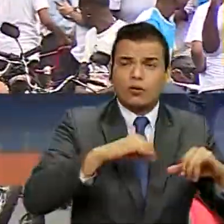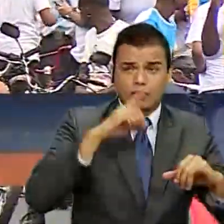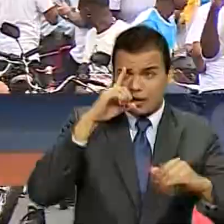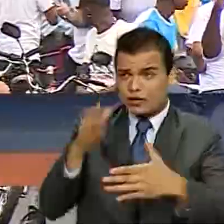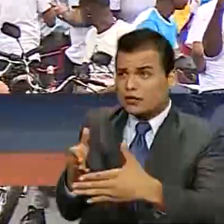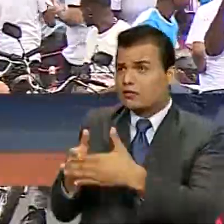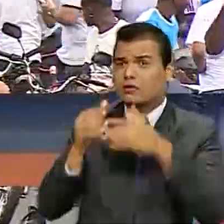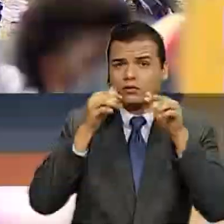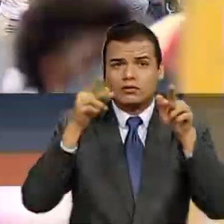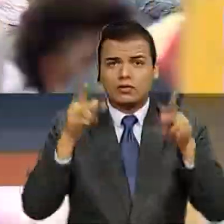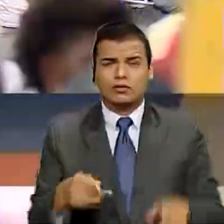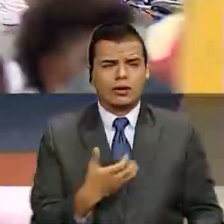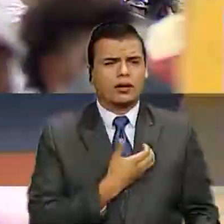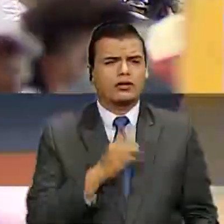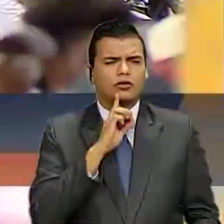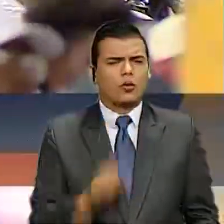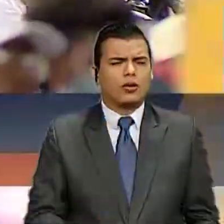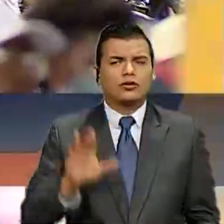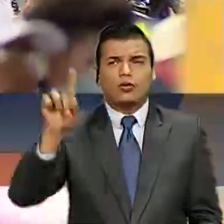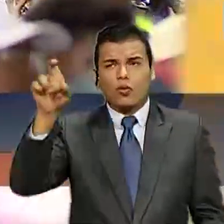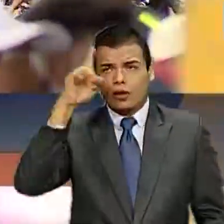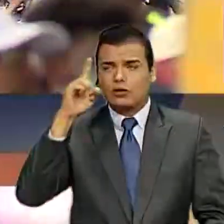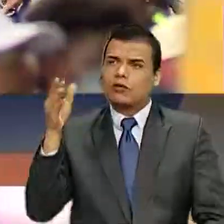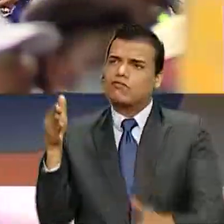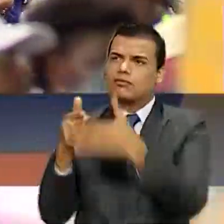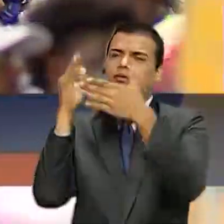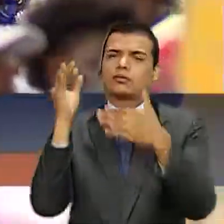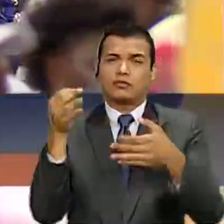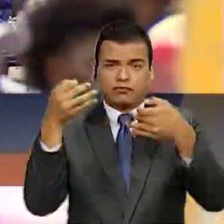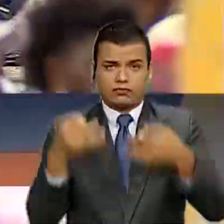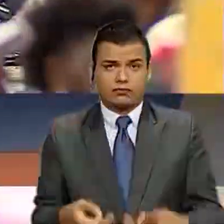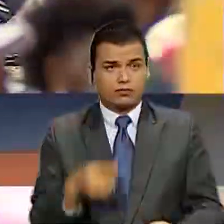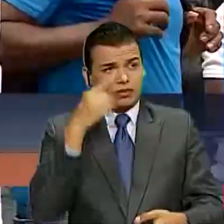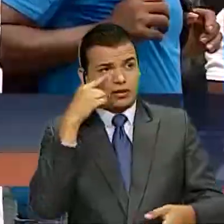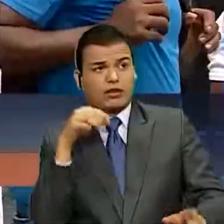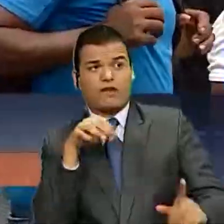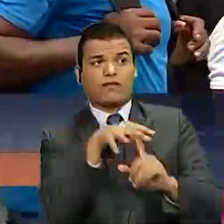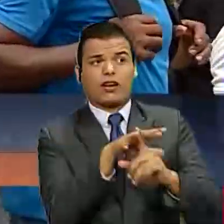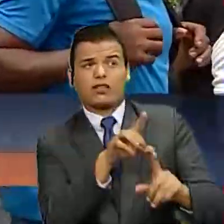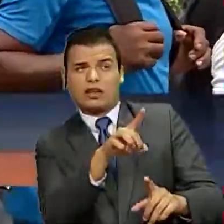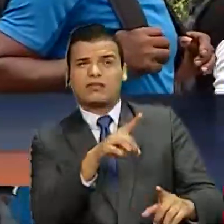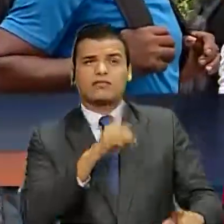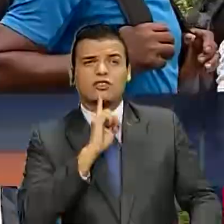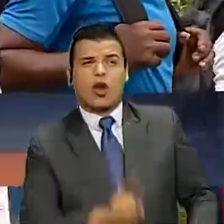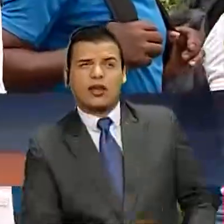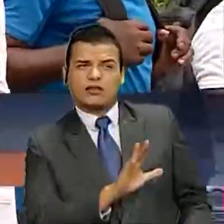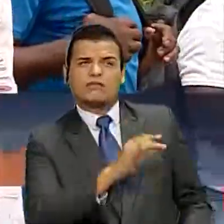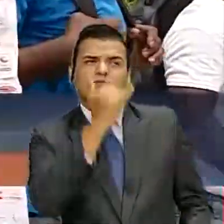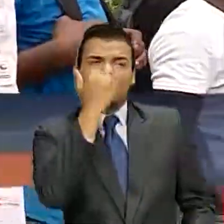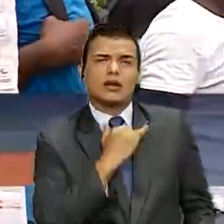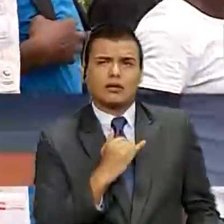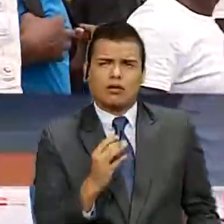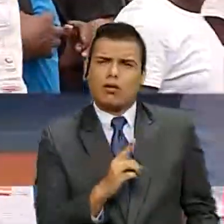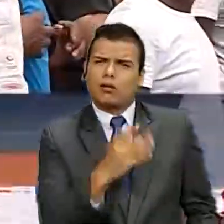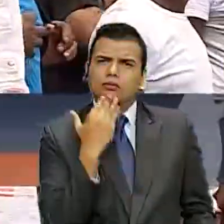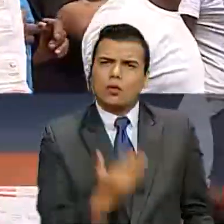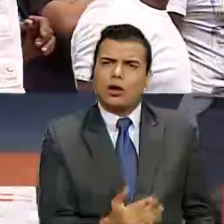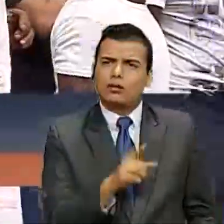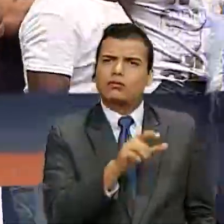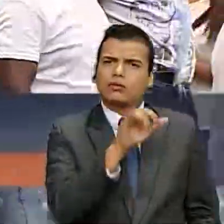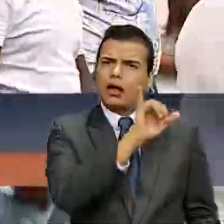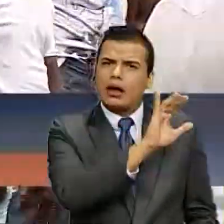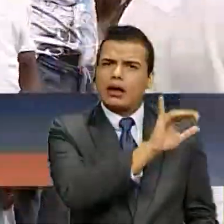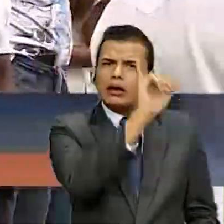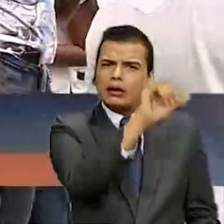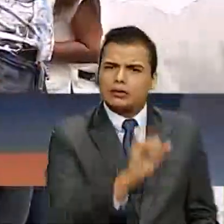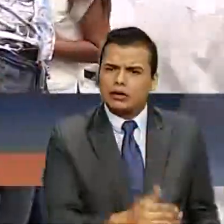señor alcalde, es contra el gobierno. No le echemos la agua sucia a él, porque él es una persona muy noble, una persona de nobleza, un